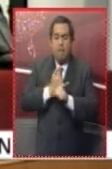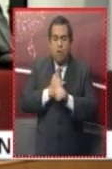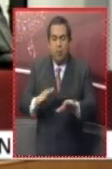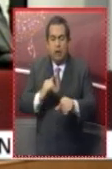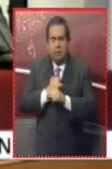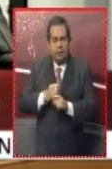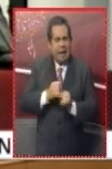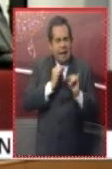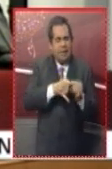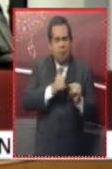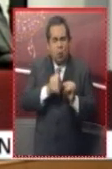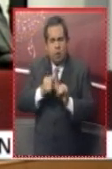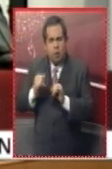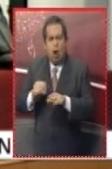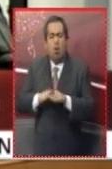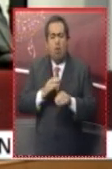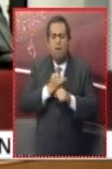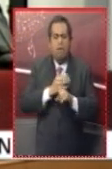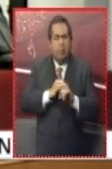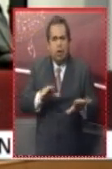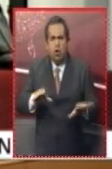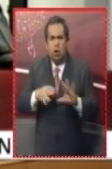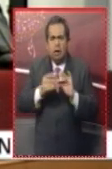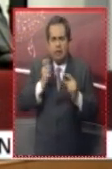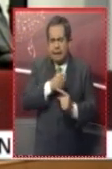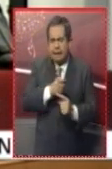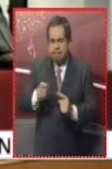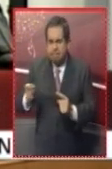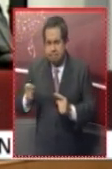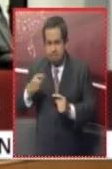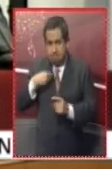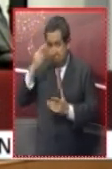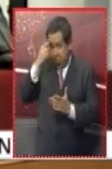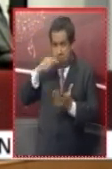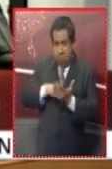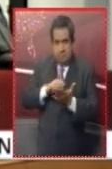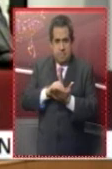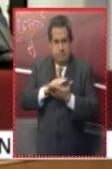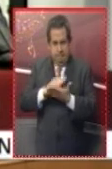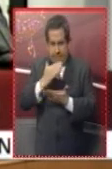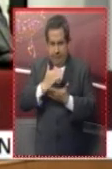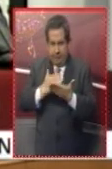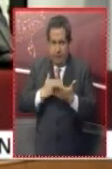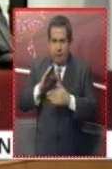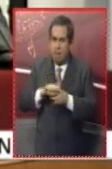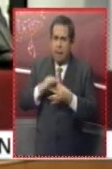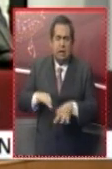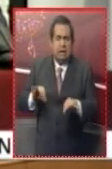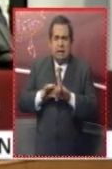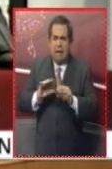casos particulares. Yo creo que tiene que estar prohibido de manera